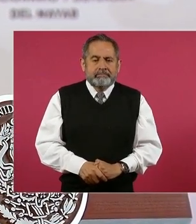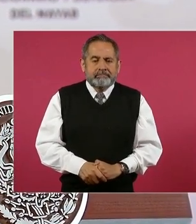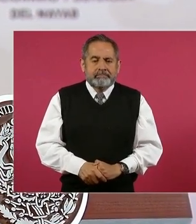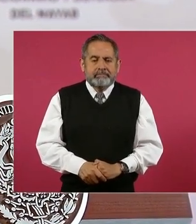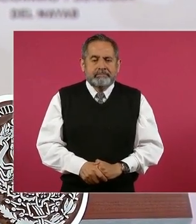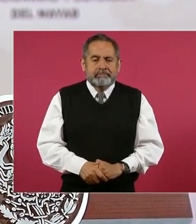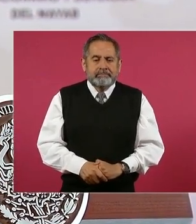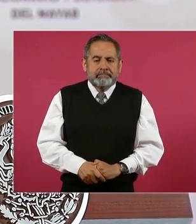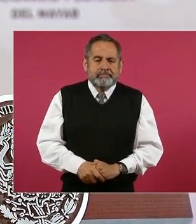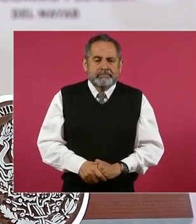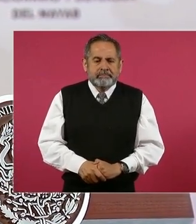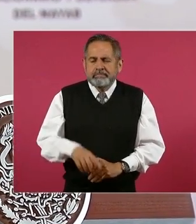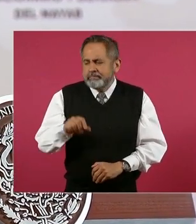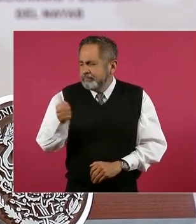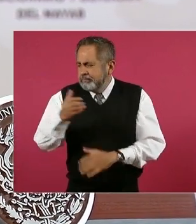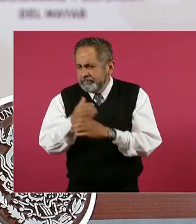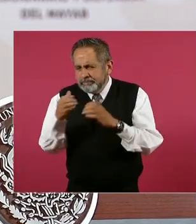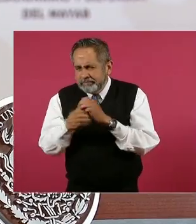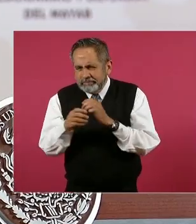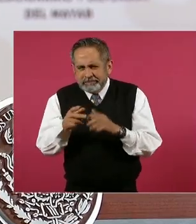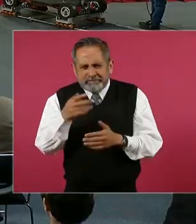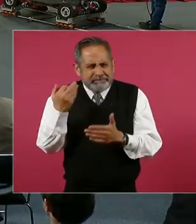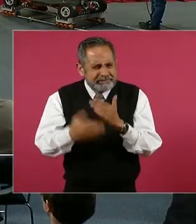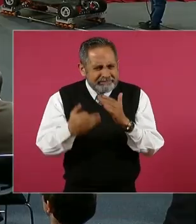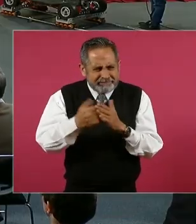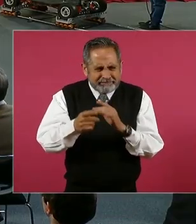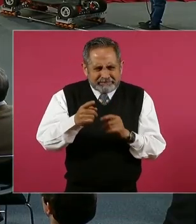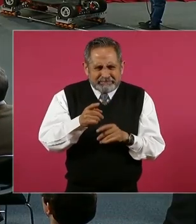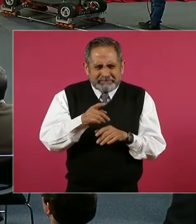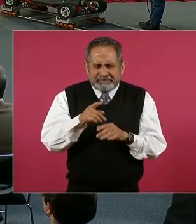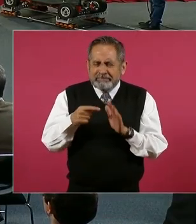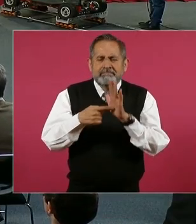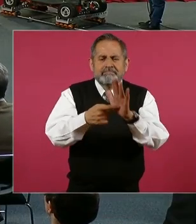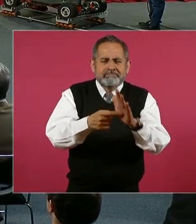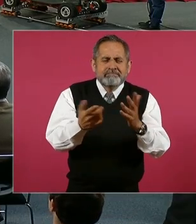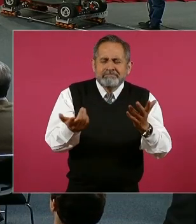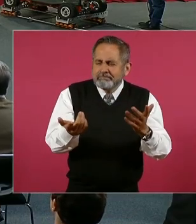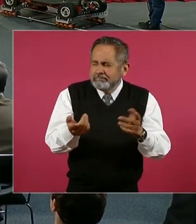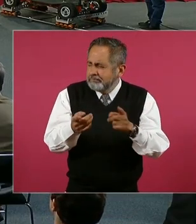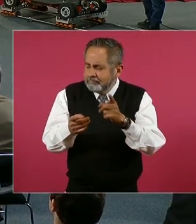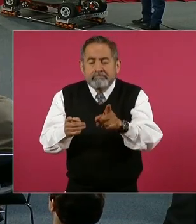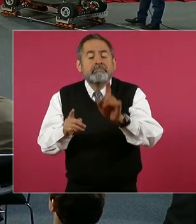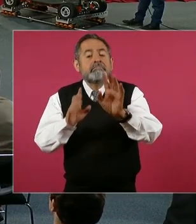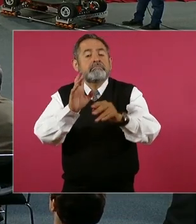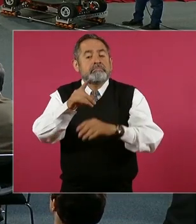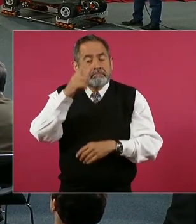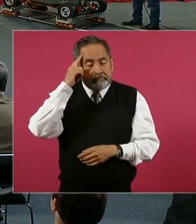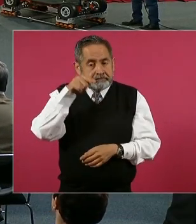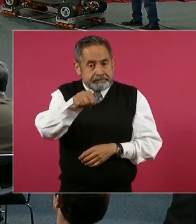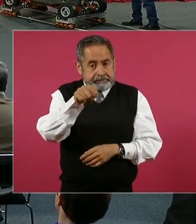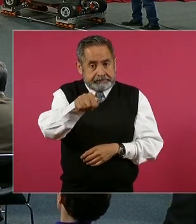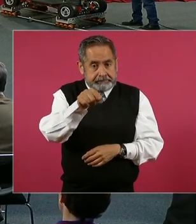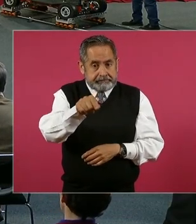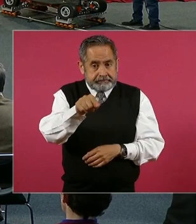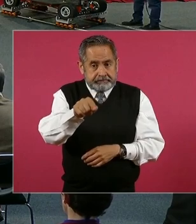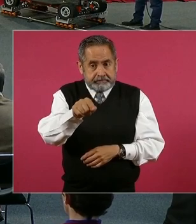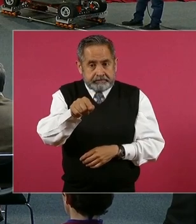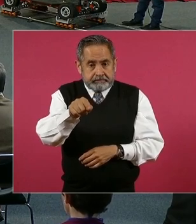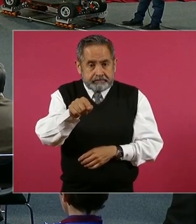hacer Y qué otra cosa es que teníamos pendientes que íbamos a mostrar Ah lo de la salida